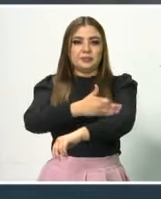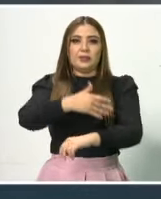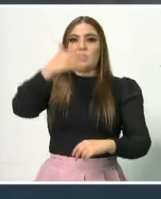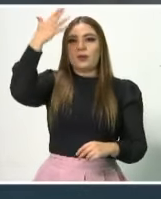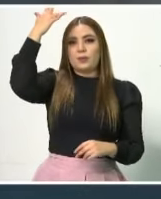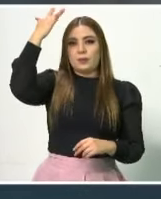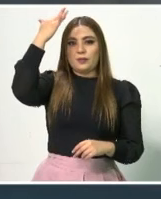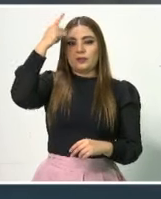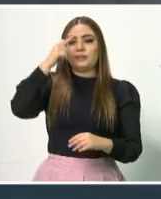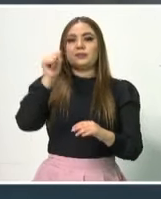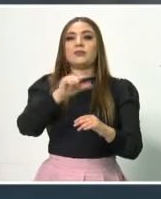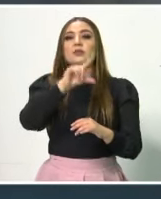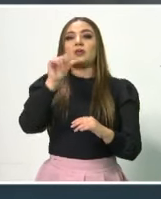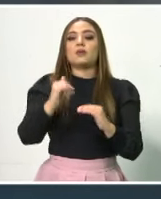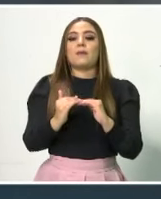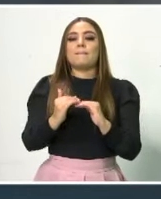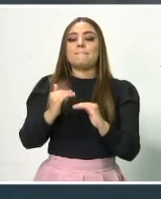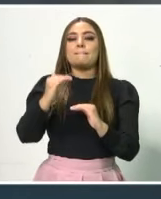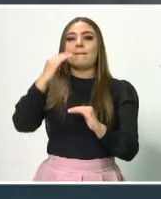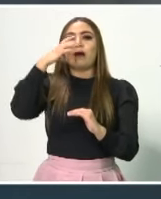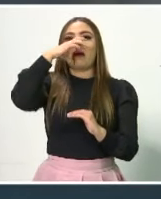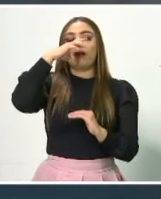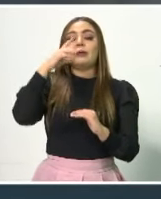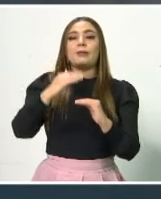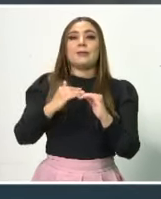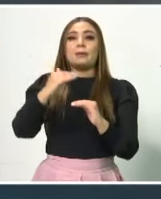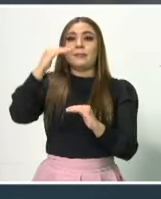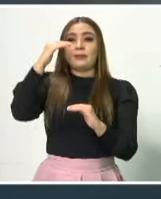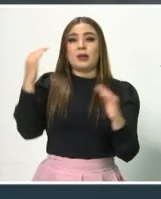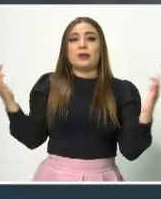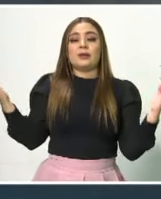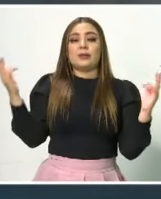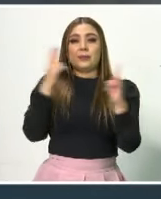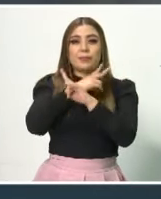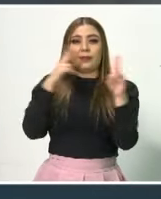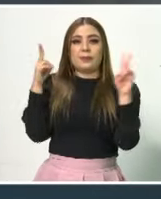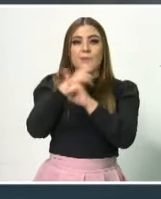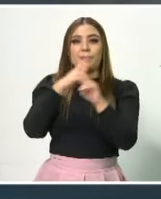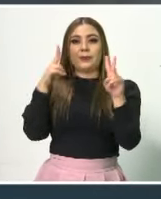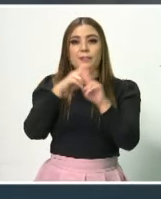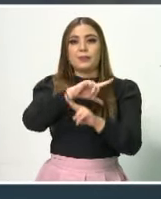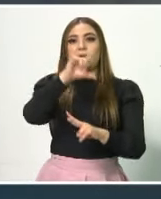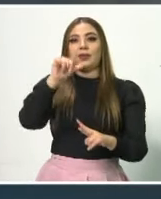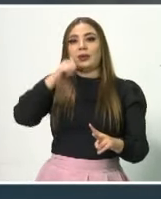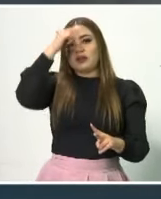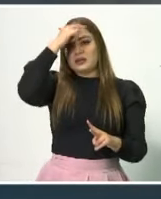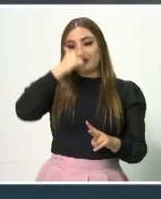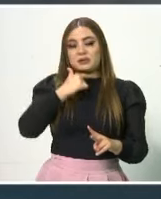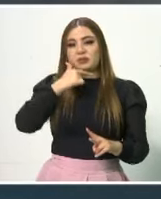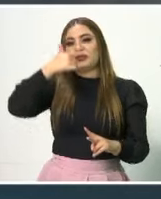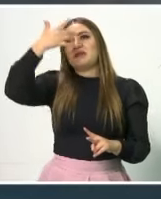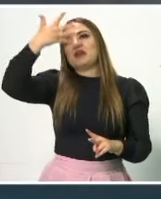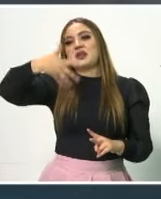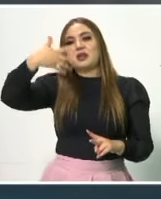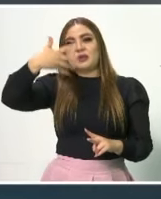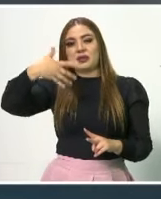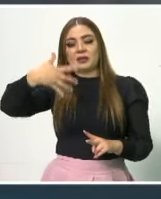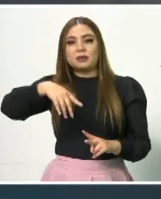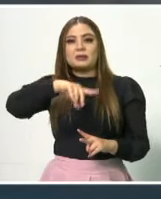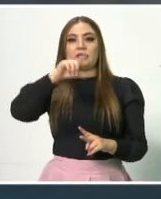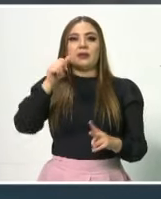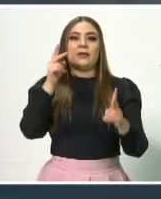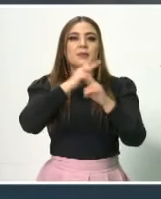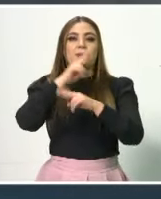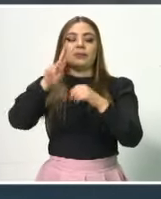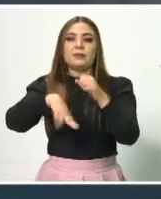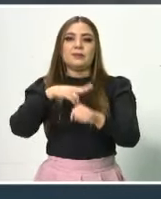la velocidad del viento, se va a mantener intenso con 24 grados y por la noche 15 al cerrar jornada, cielo despejado y viento moderado.